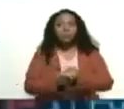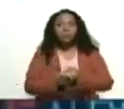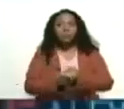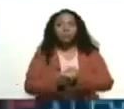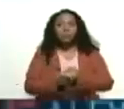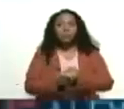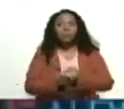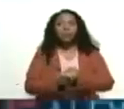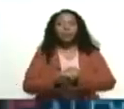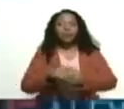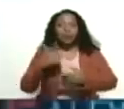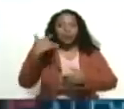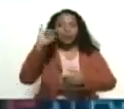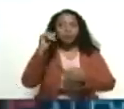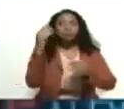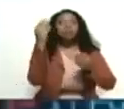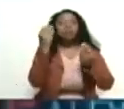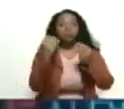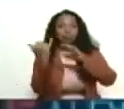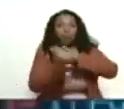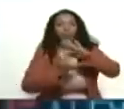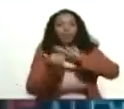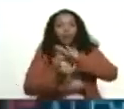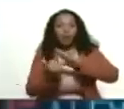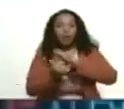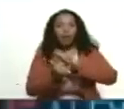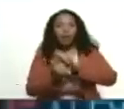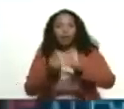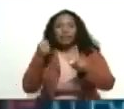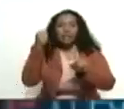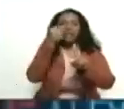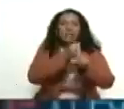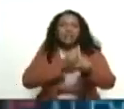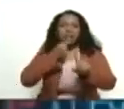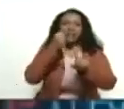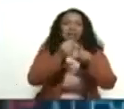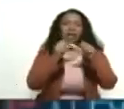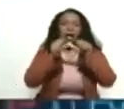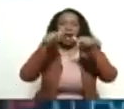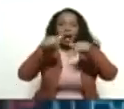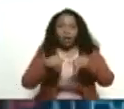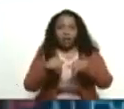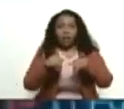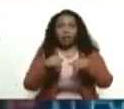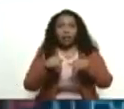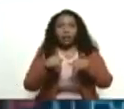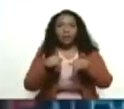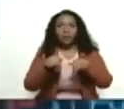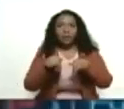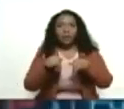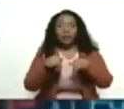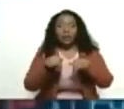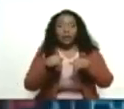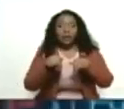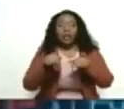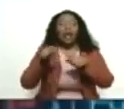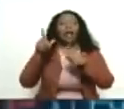hecho tantas instituciones que han luchado y que siguen luchando alrededor del movimiento Free Alex